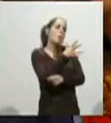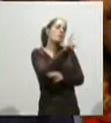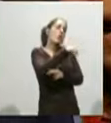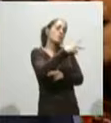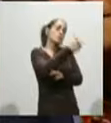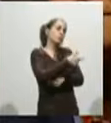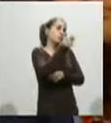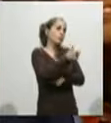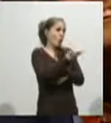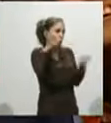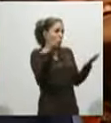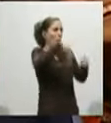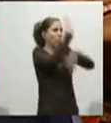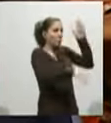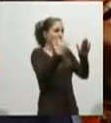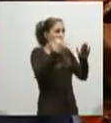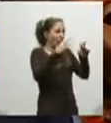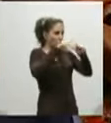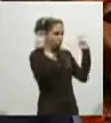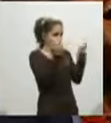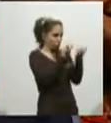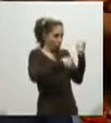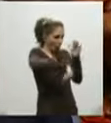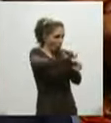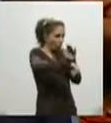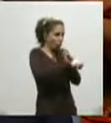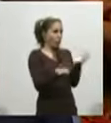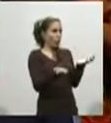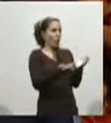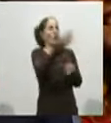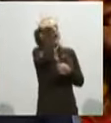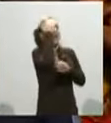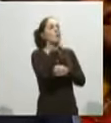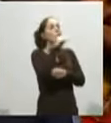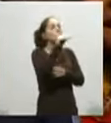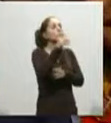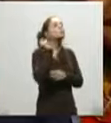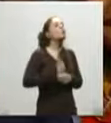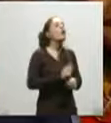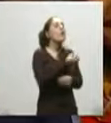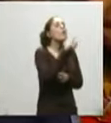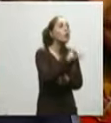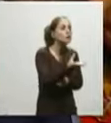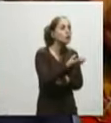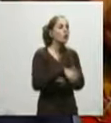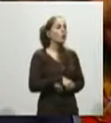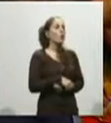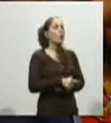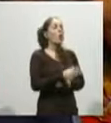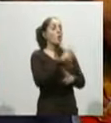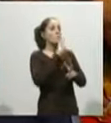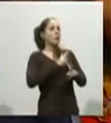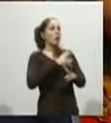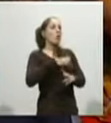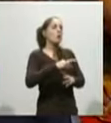ya, yo que voy a pintar un campo furo. Mira, pregunté por el sueldo y me dijeron, ahora puede